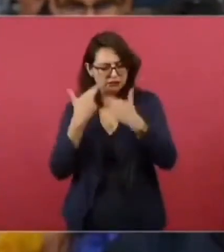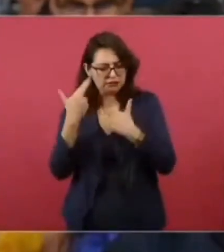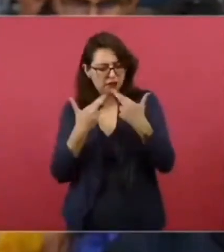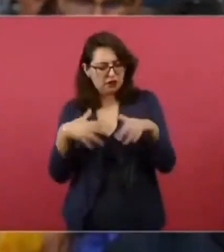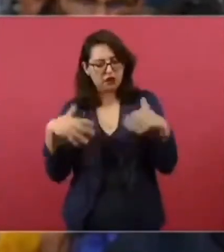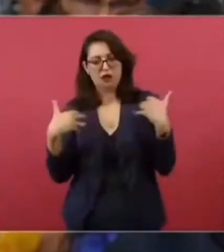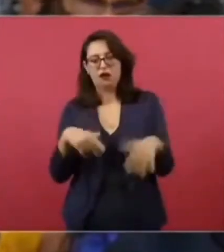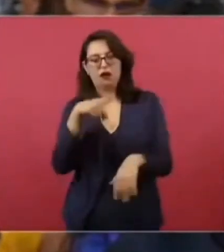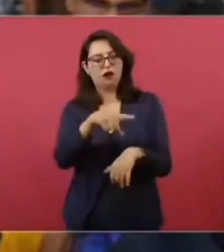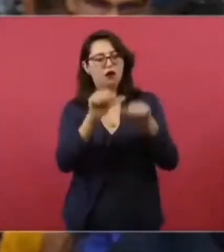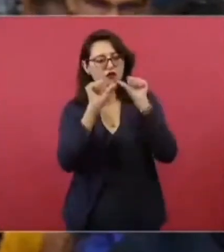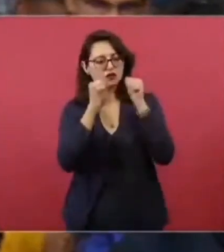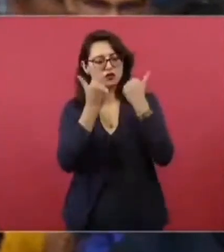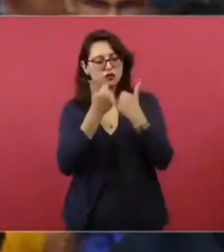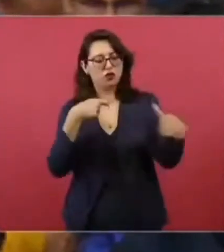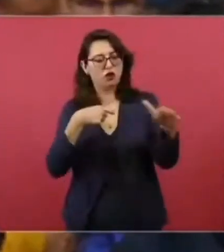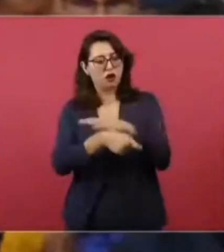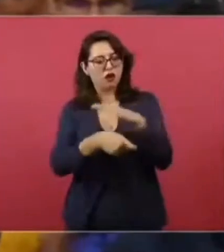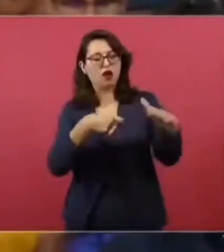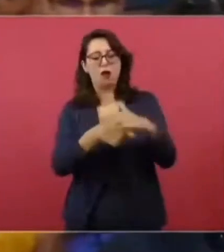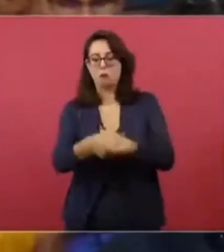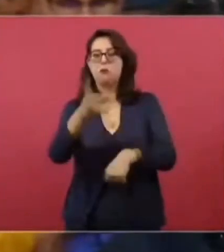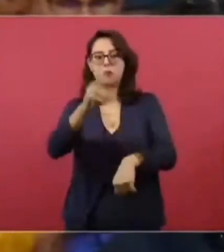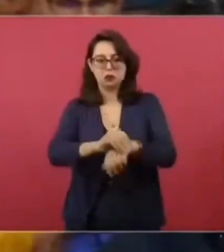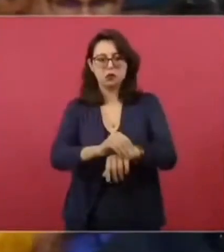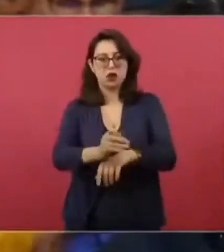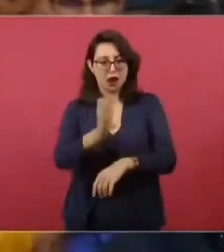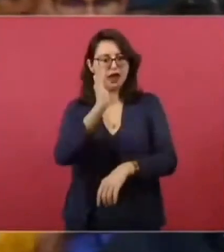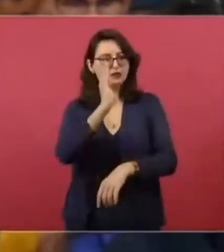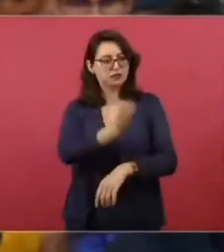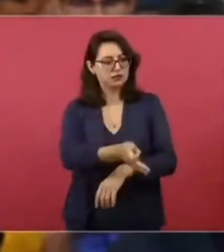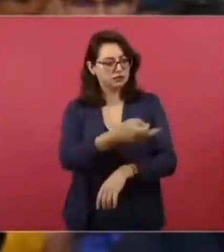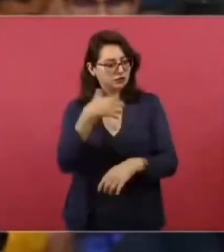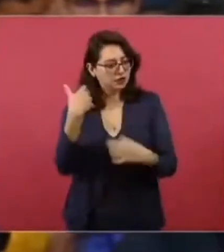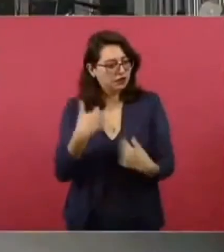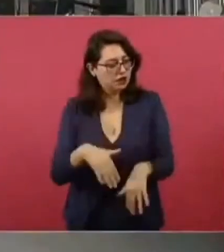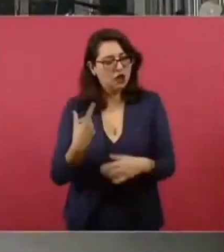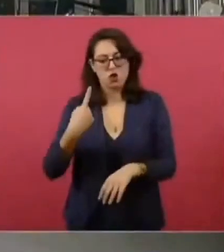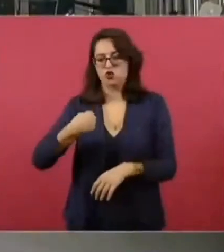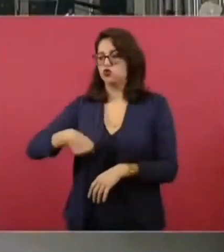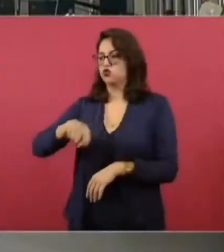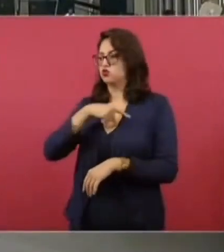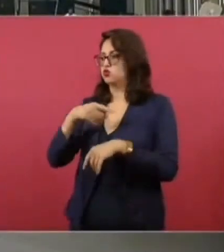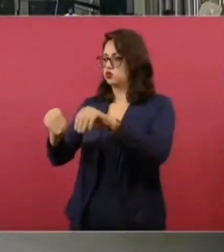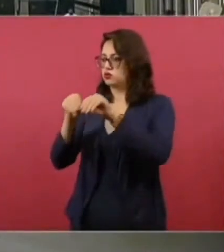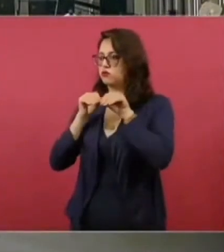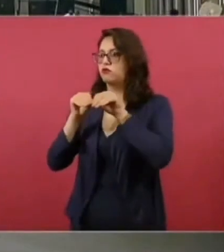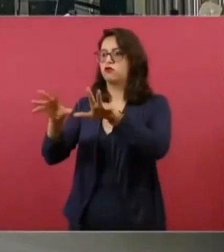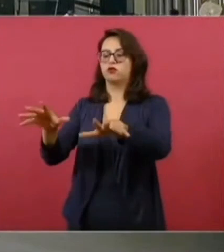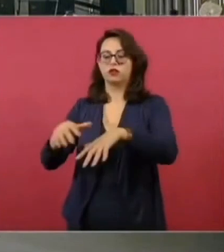chayo a sus reporteros, esta organización, esto lo dimos a conocer en mayo, esta organización el 1 de